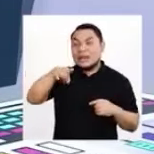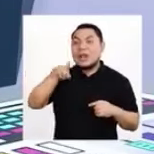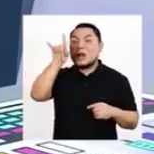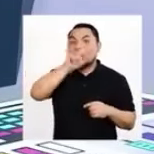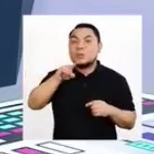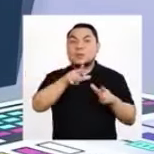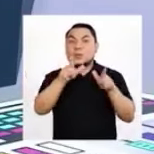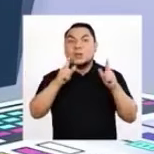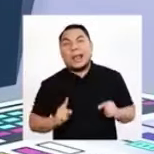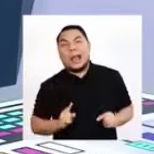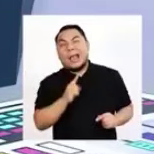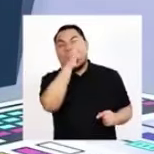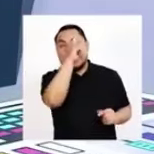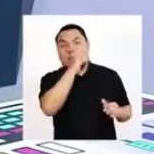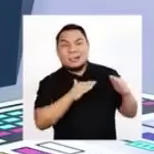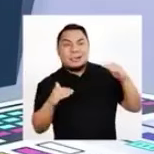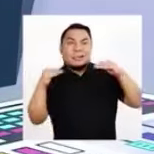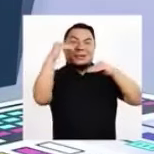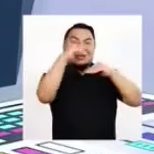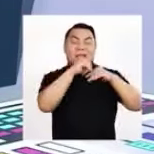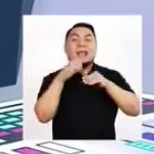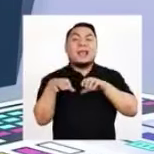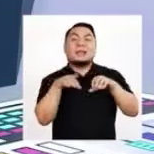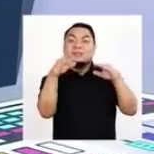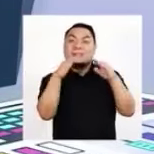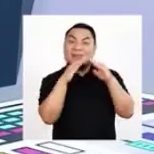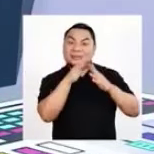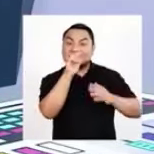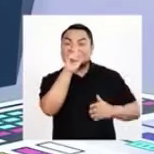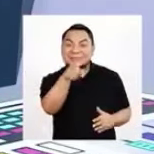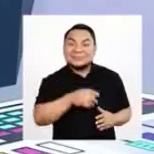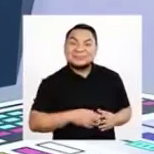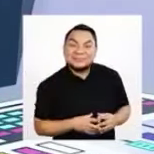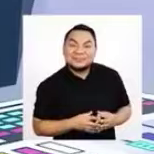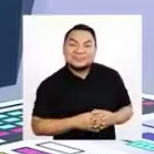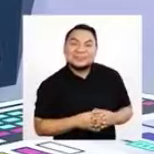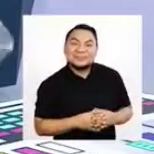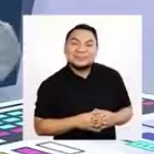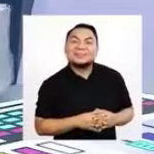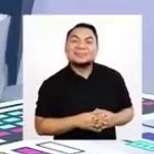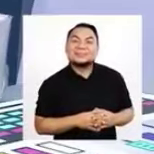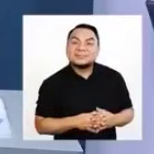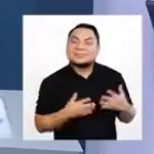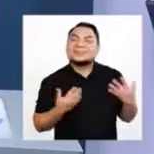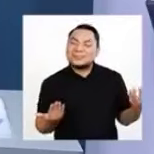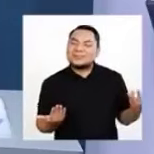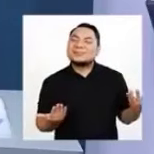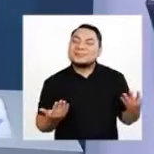utilizaban las zonas altas para realizar sus viviendas?